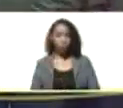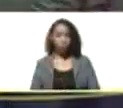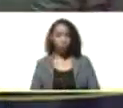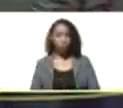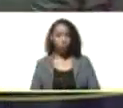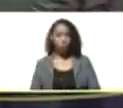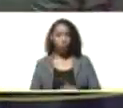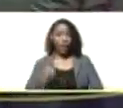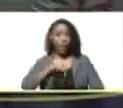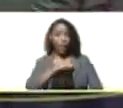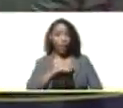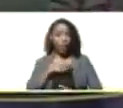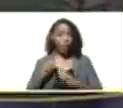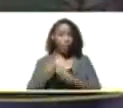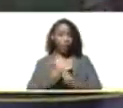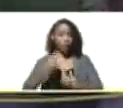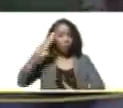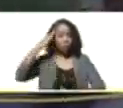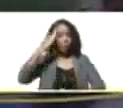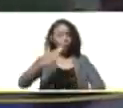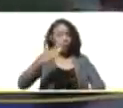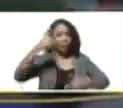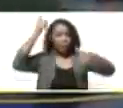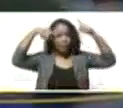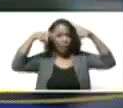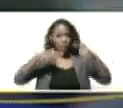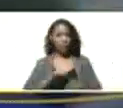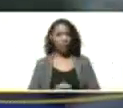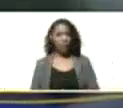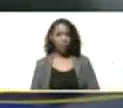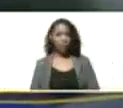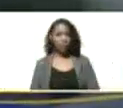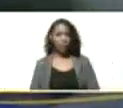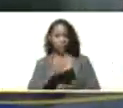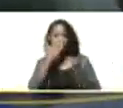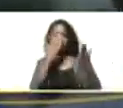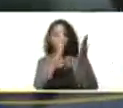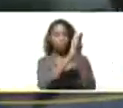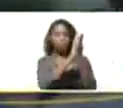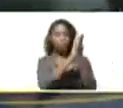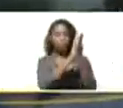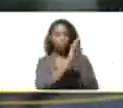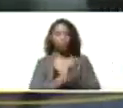que con nuestro comandante Hugo Chávez al frente